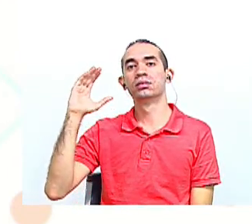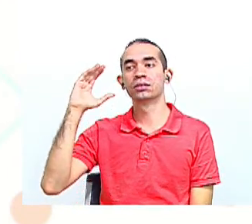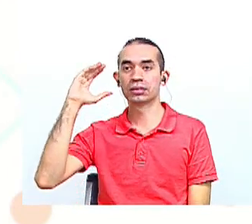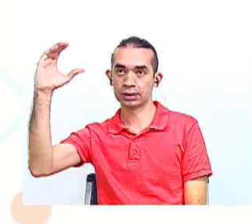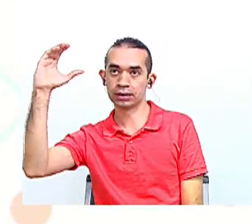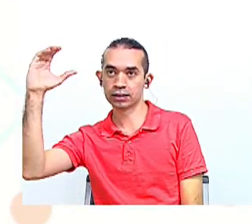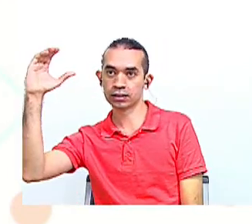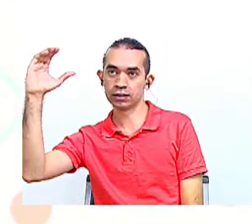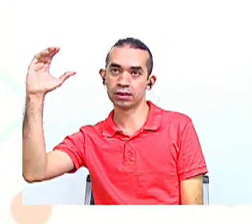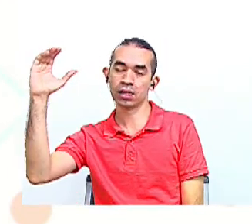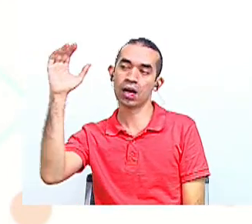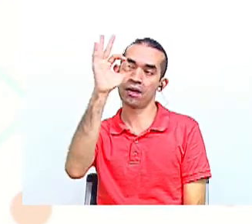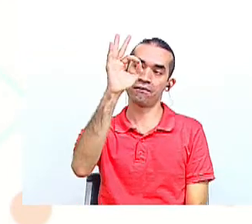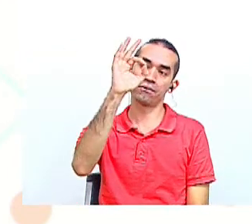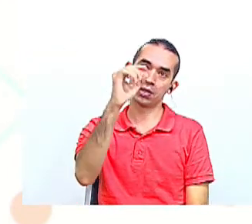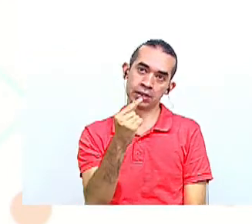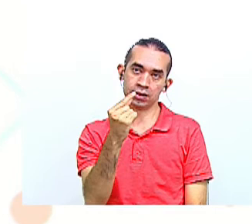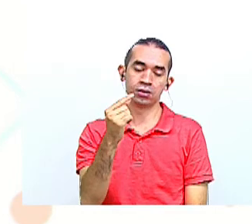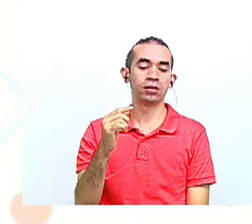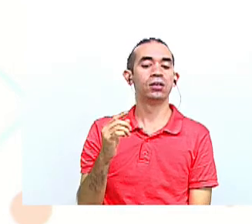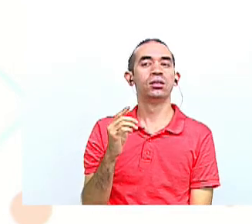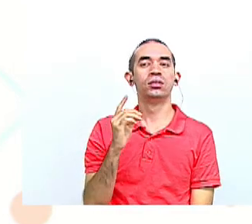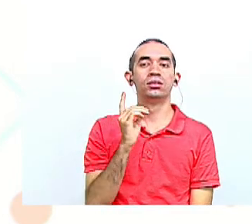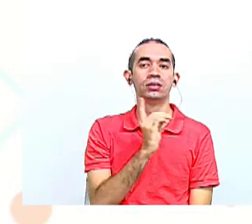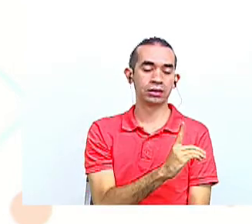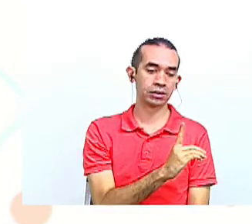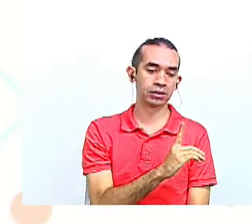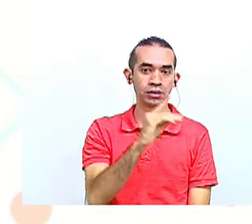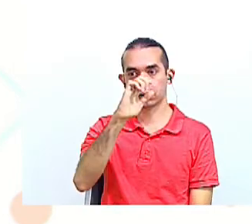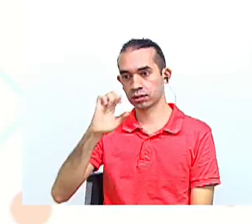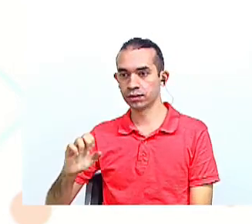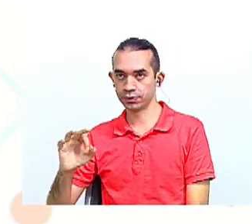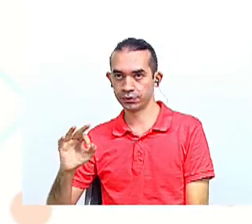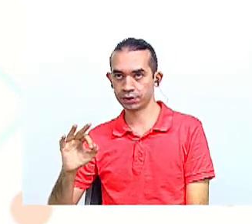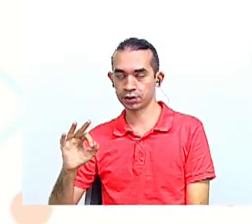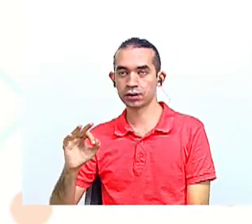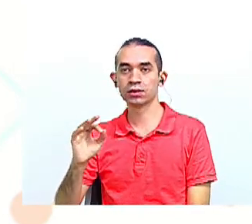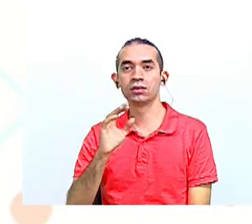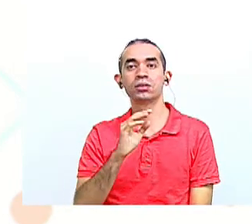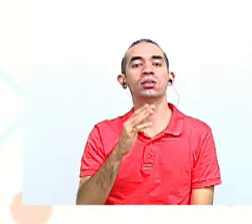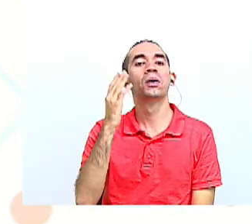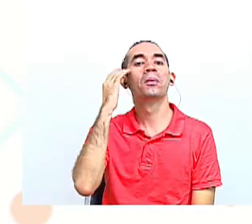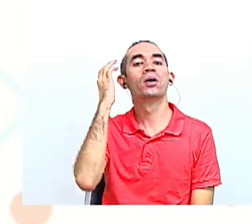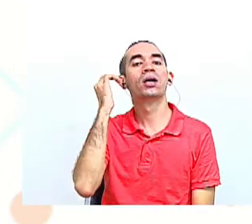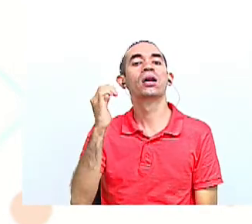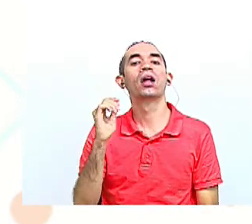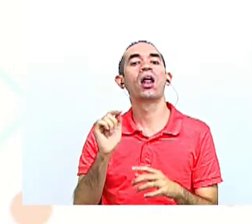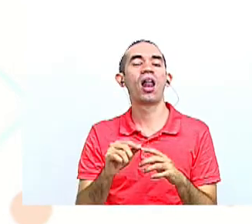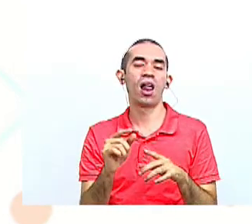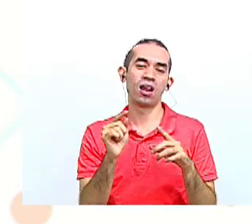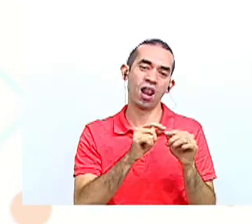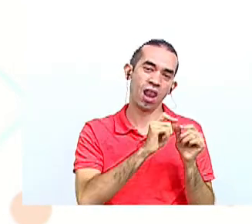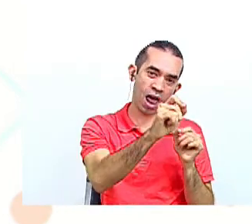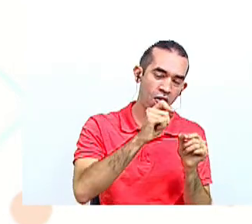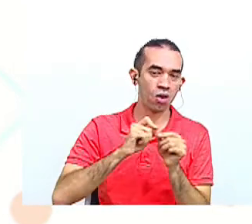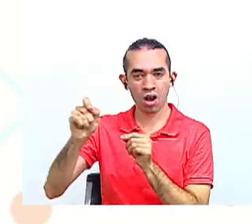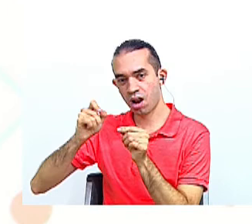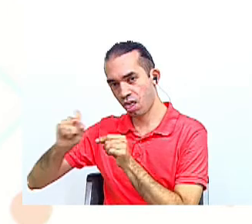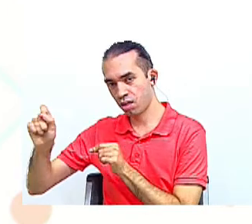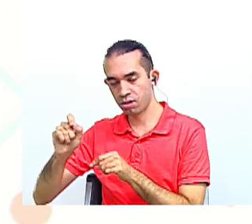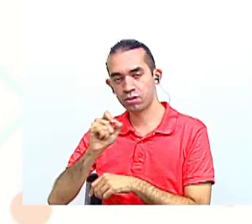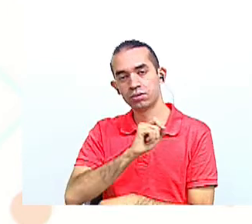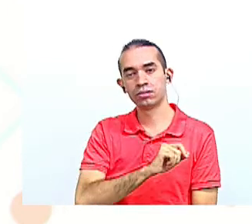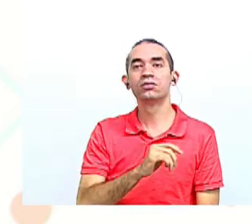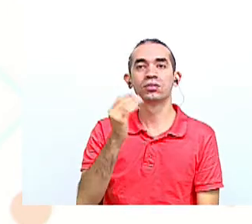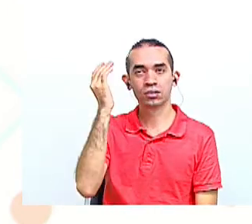congruente con el triángulo DEF por el criterio lado, lado, lado, porque encontramos